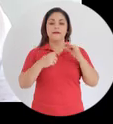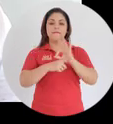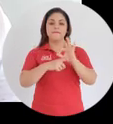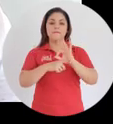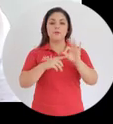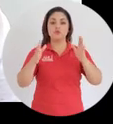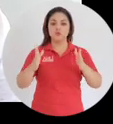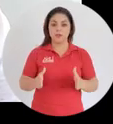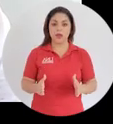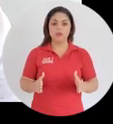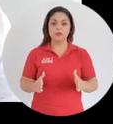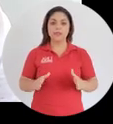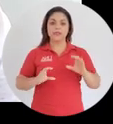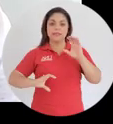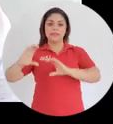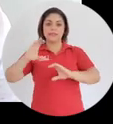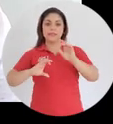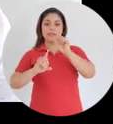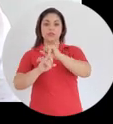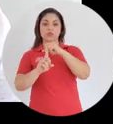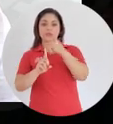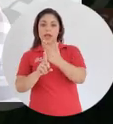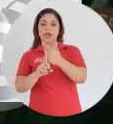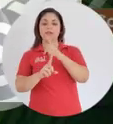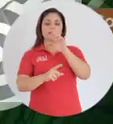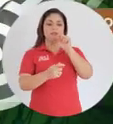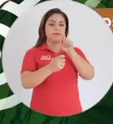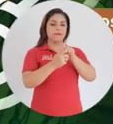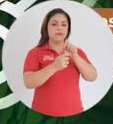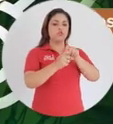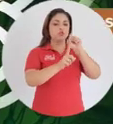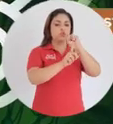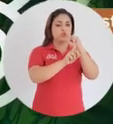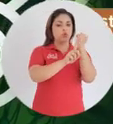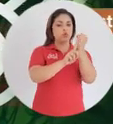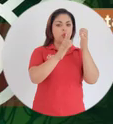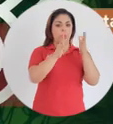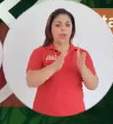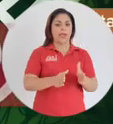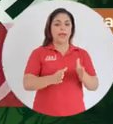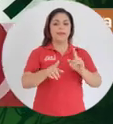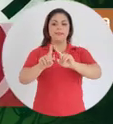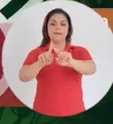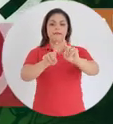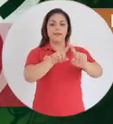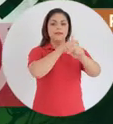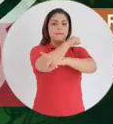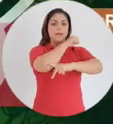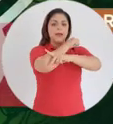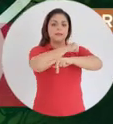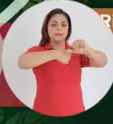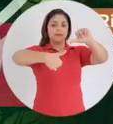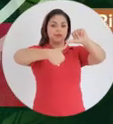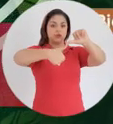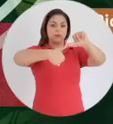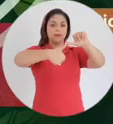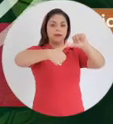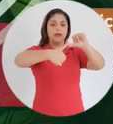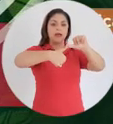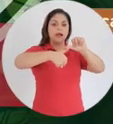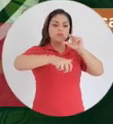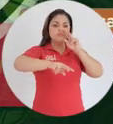las profesionales de las ciencias sociales y específicamente de la sociología. En los diferentes países centroamericanos,